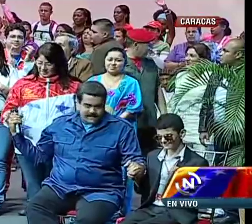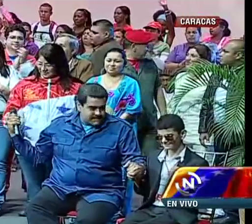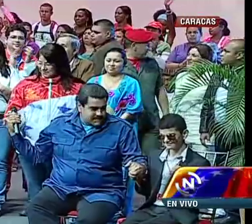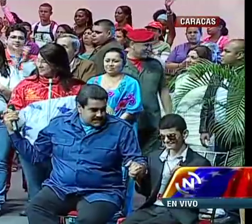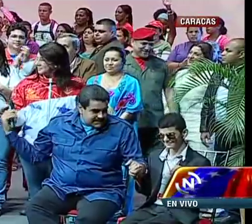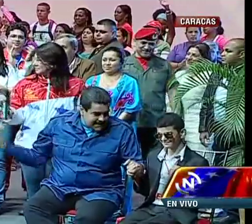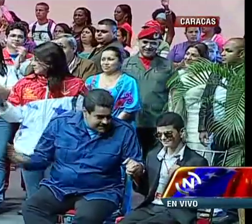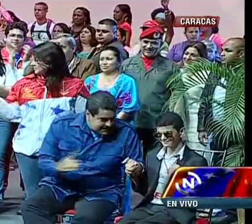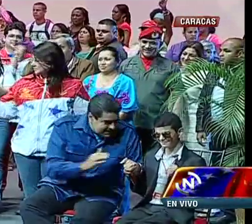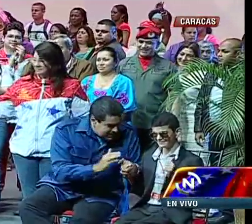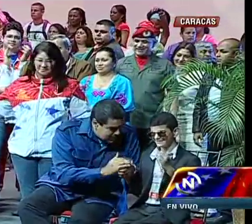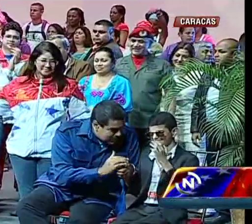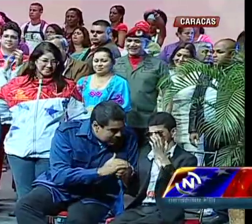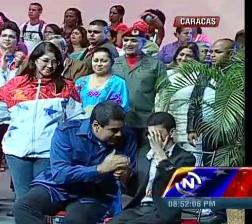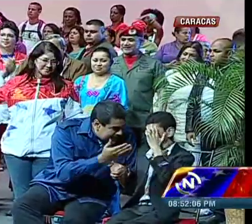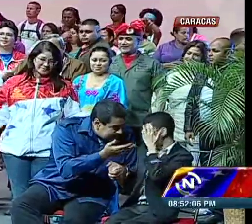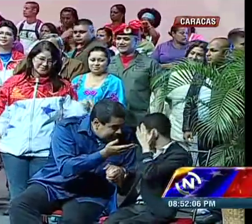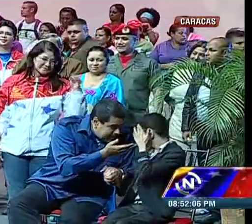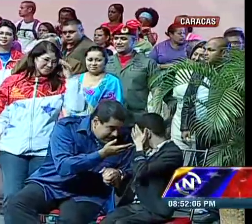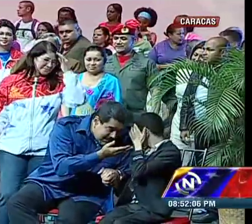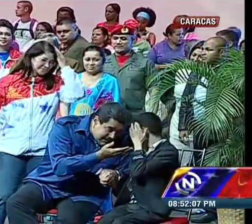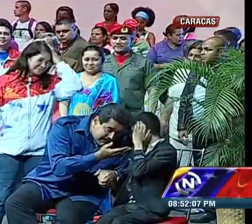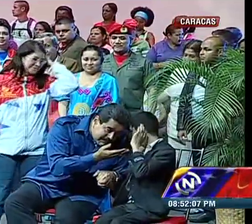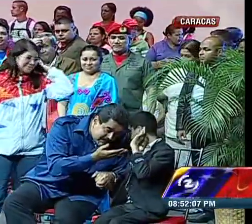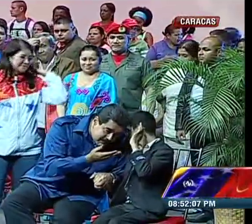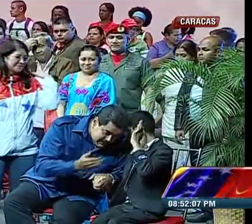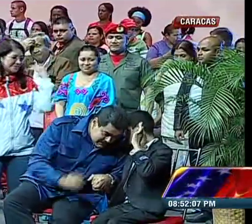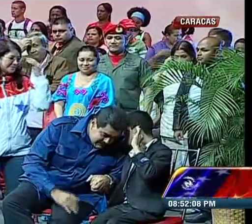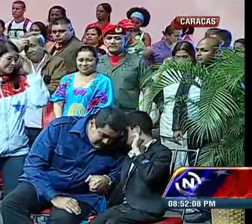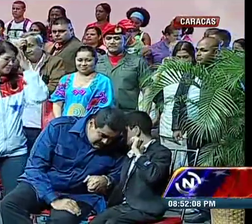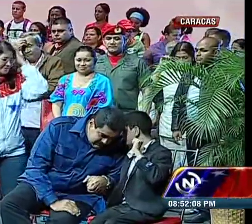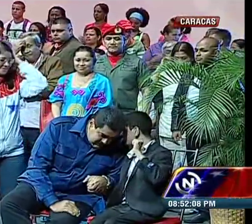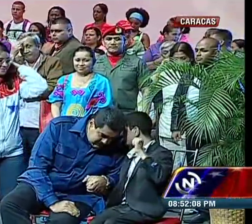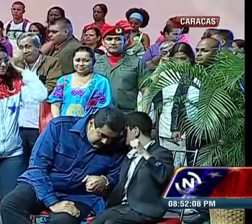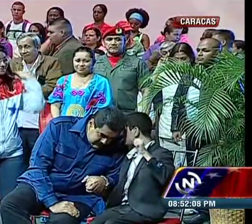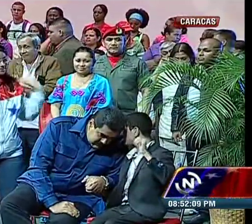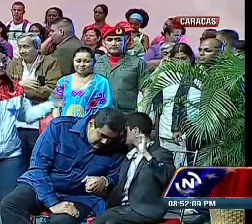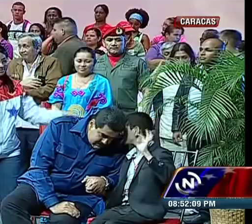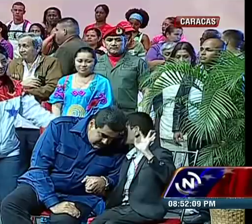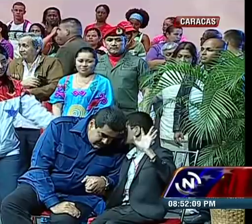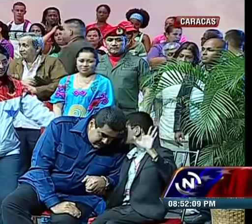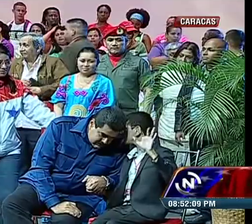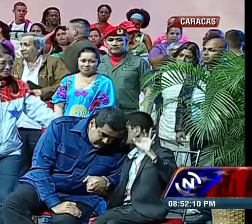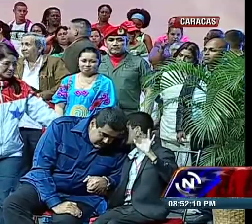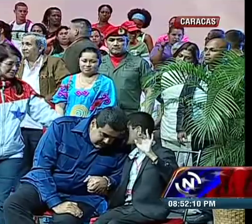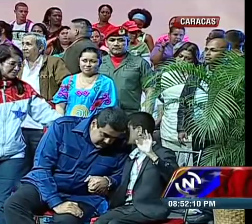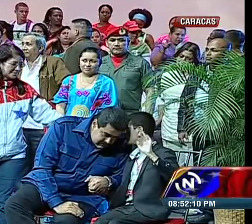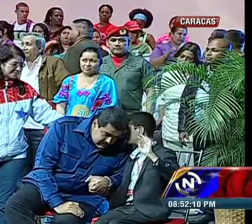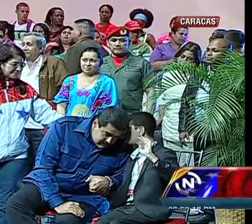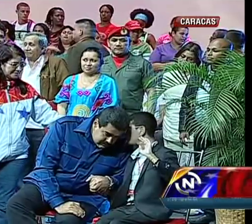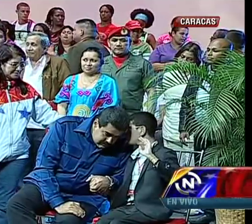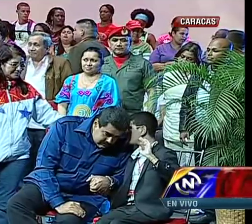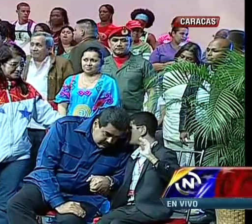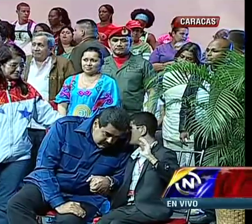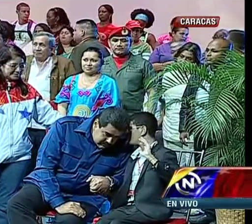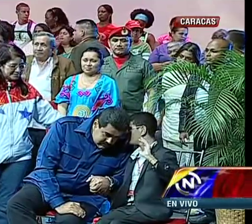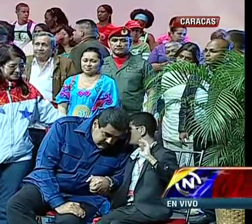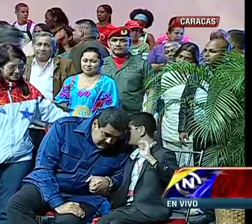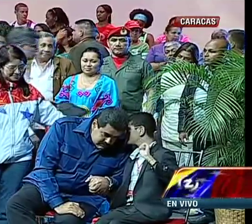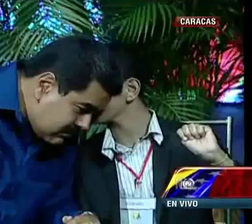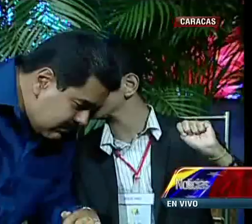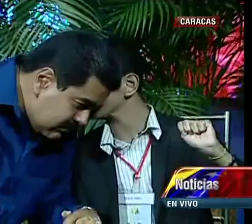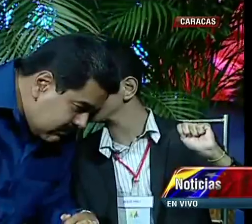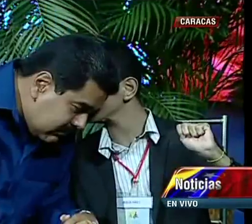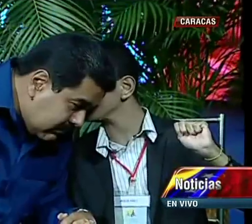Bien, entonces culmina esta jornada de importantes anuncios que ha hecho el jefe del Estado venezolano aquí en el Teatro Teresa Carreño, entre ellos